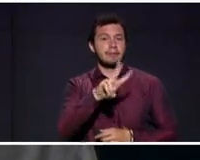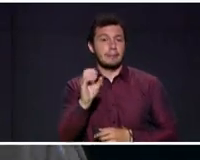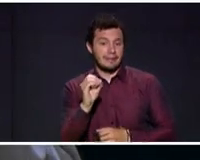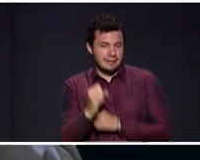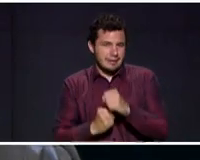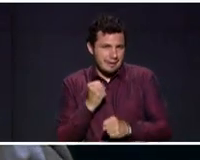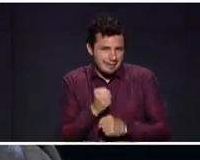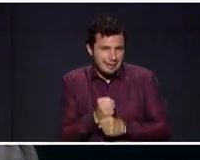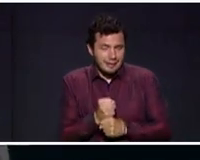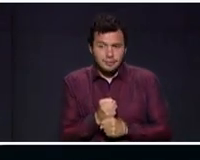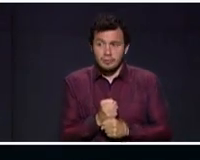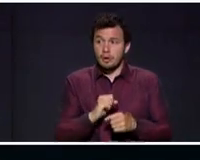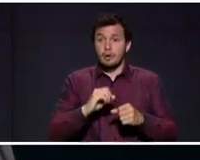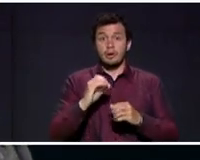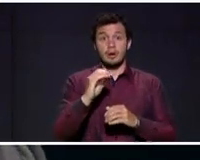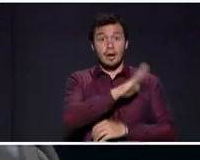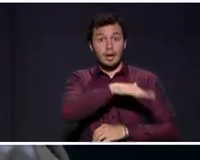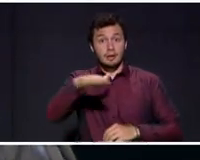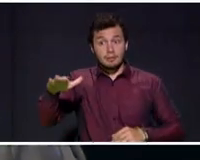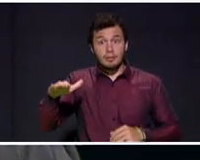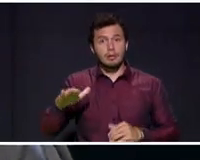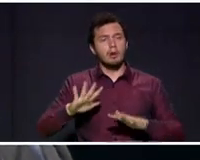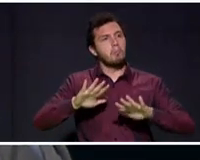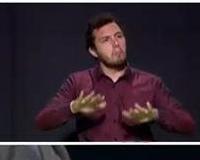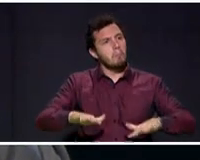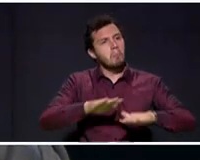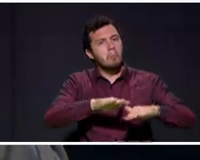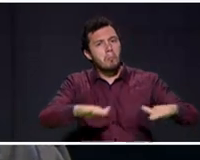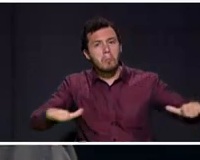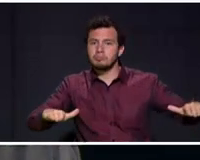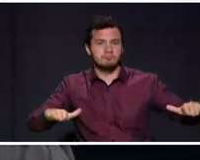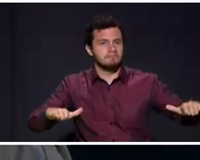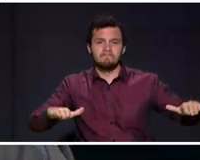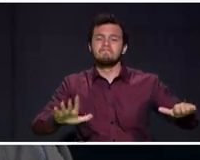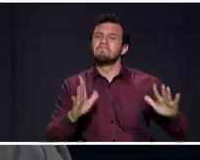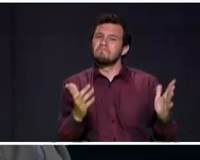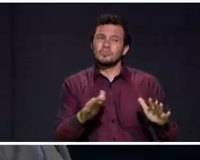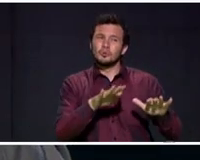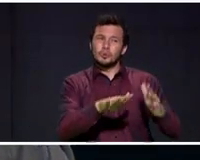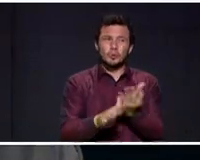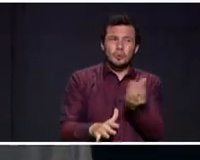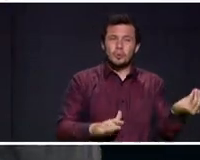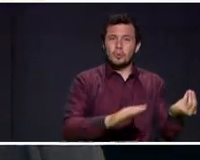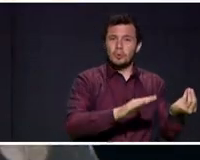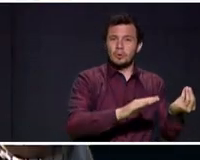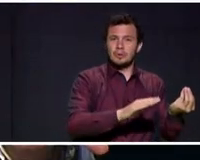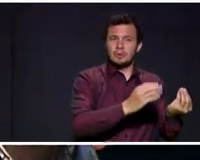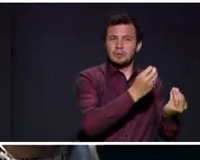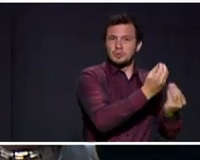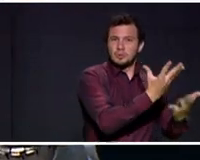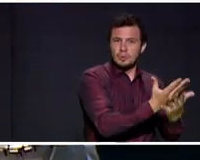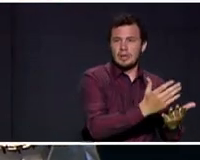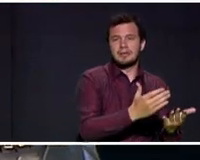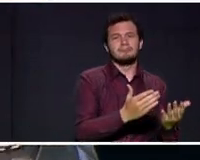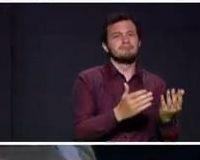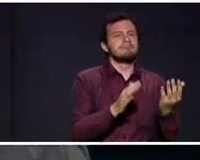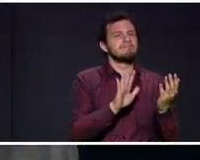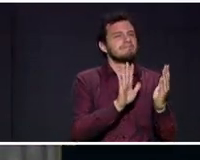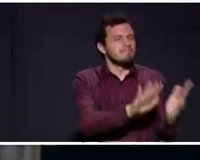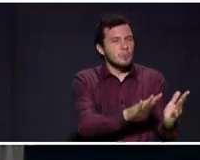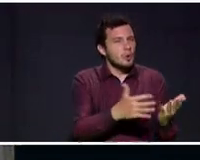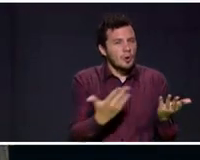coyuntural y una estructural la coyuntural un régimen nacional que anunció que iba a ser utilizar la paz